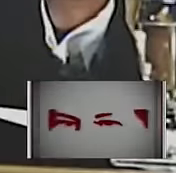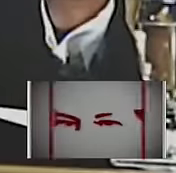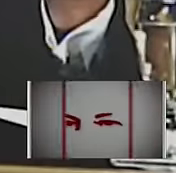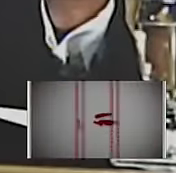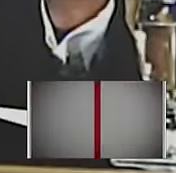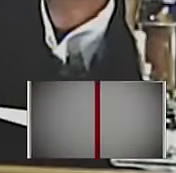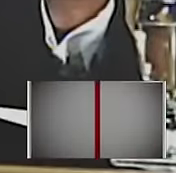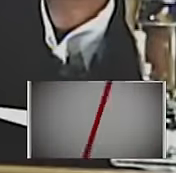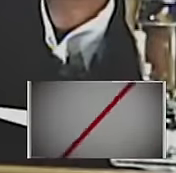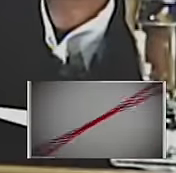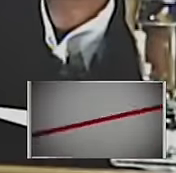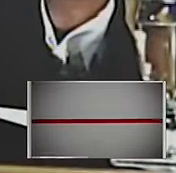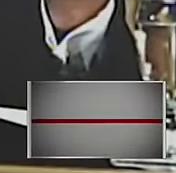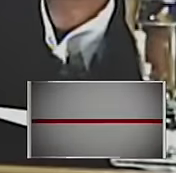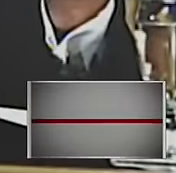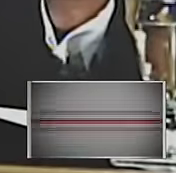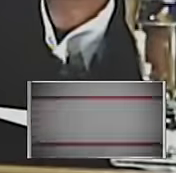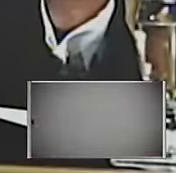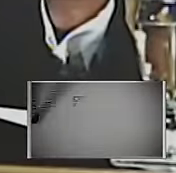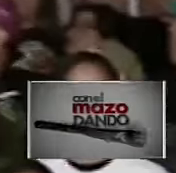Partido Podemos presente.